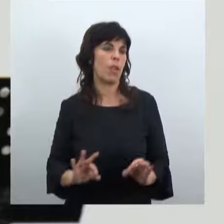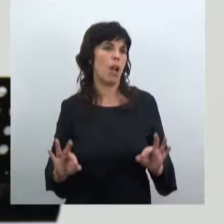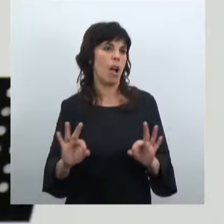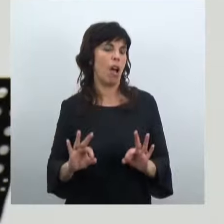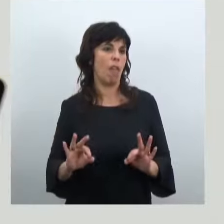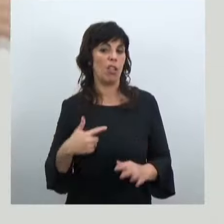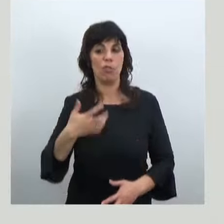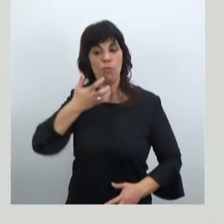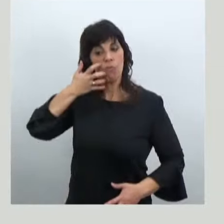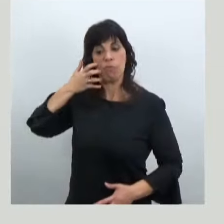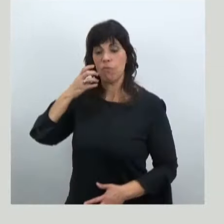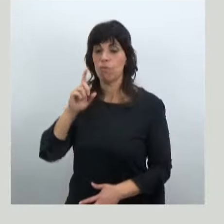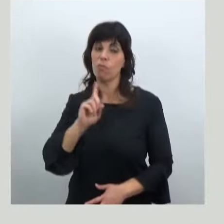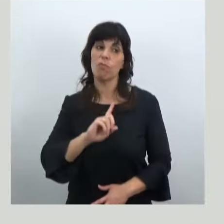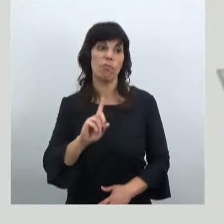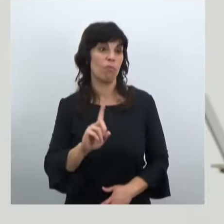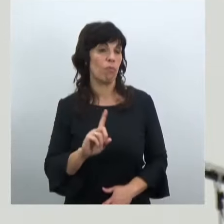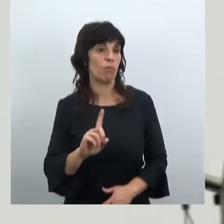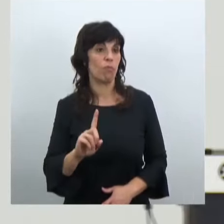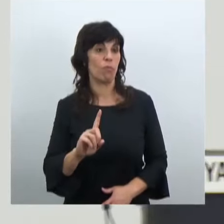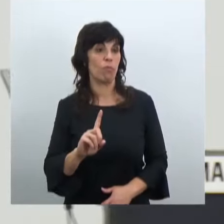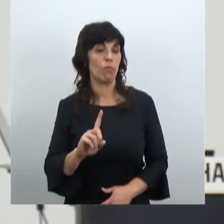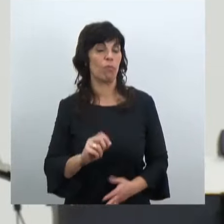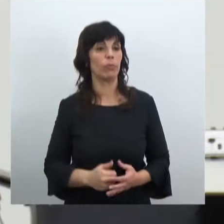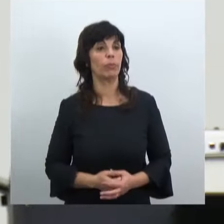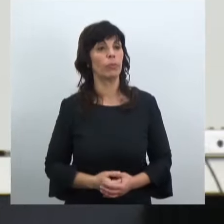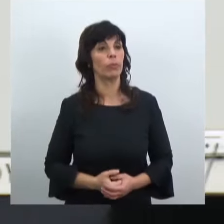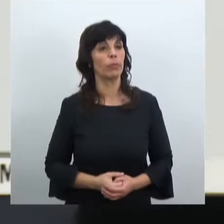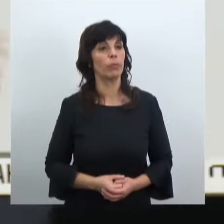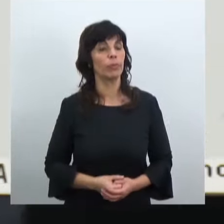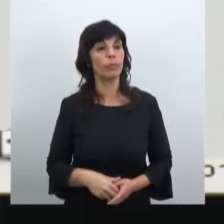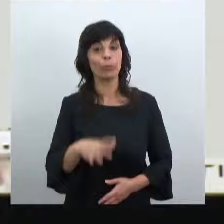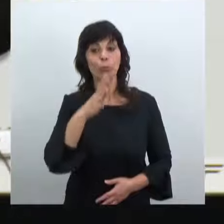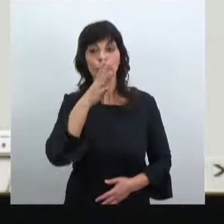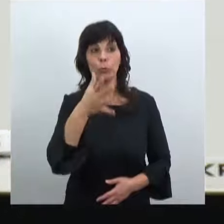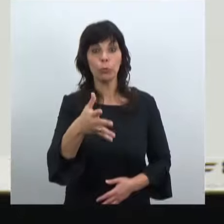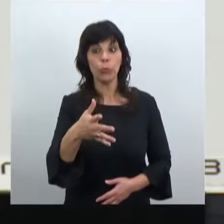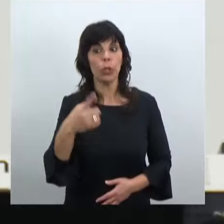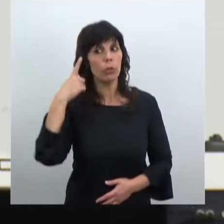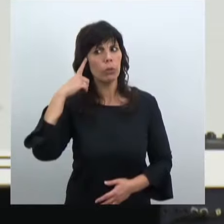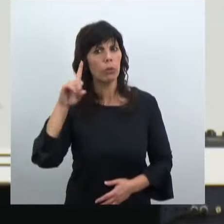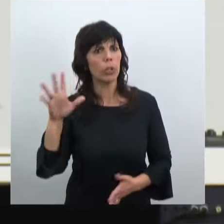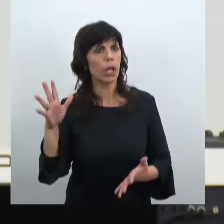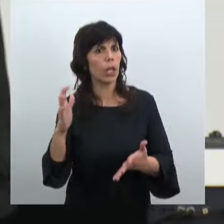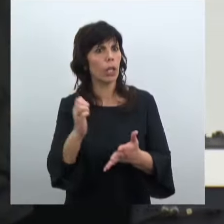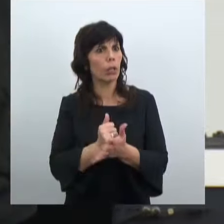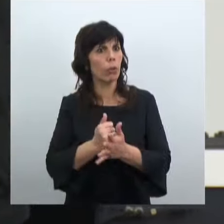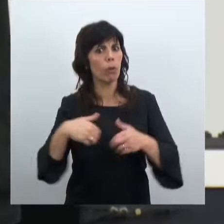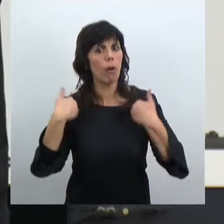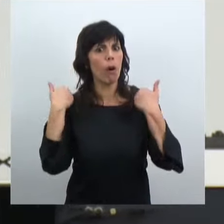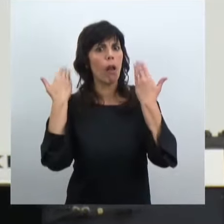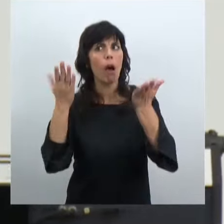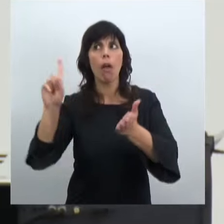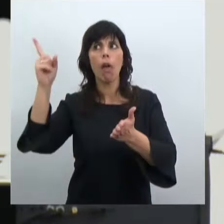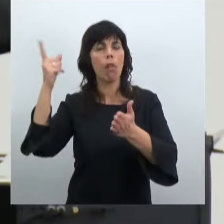No me creo nada, absoluto, porque sé que todo es por la gracia de Dios,